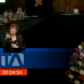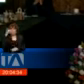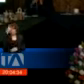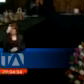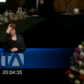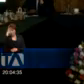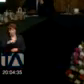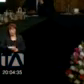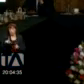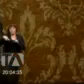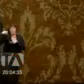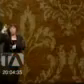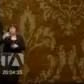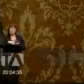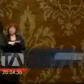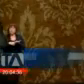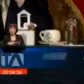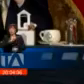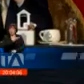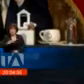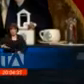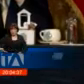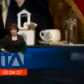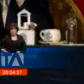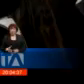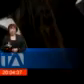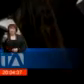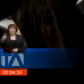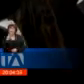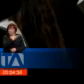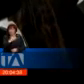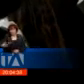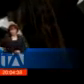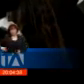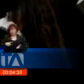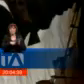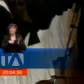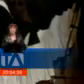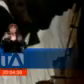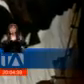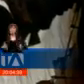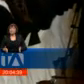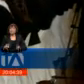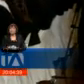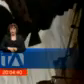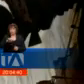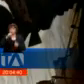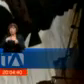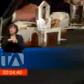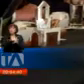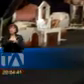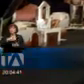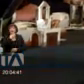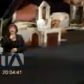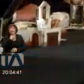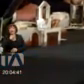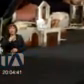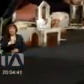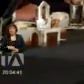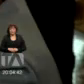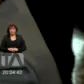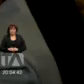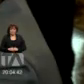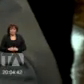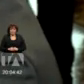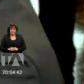El próximo encuentro con el presidente, el vicepresidente y los ministros y secretarios de Estado será la primera semana de agosto. En Quito, María Gracia